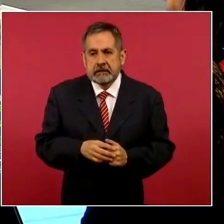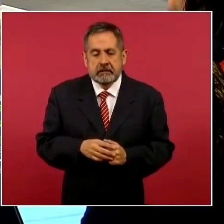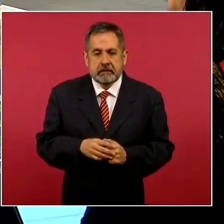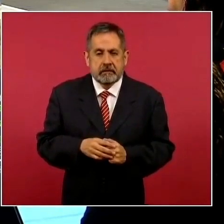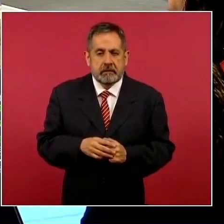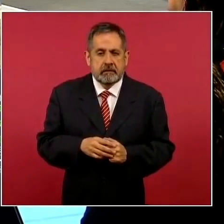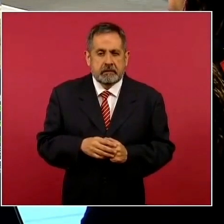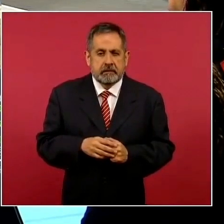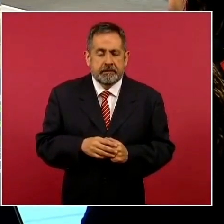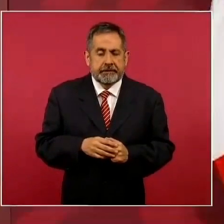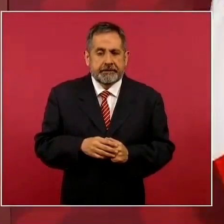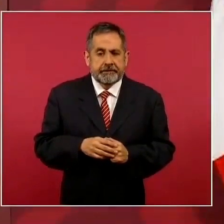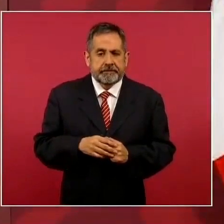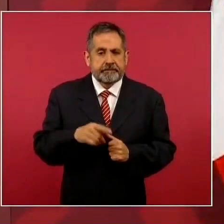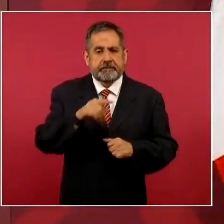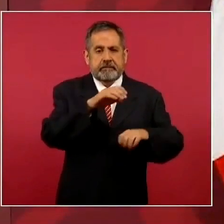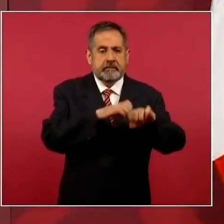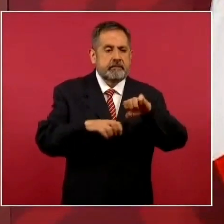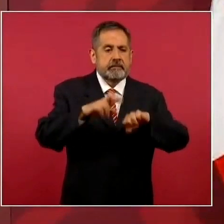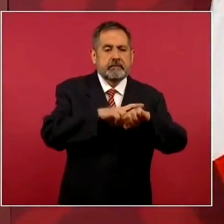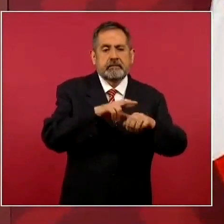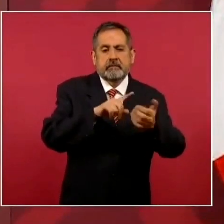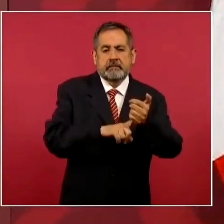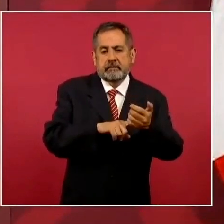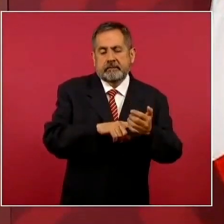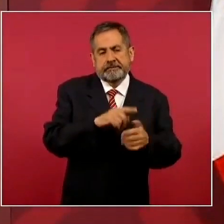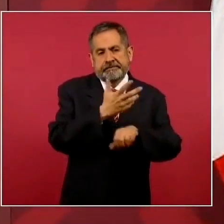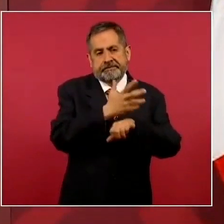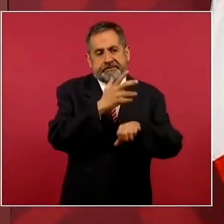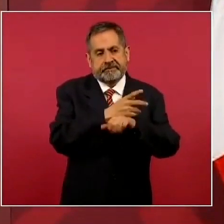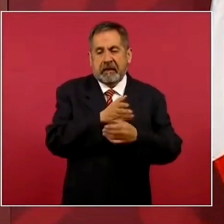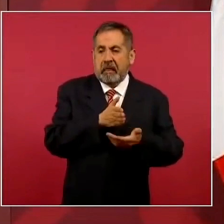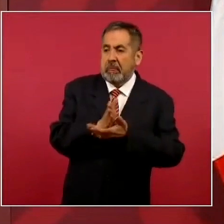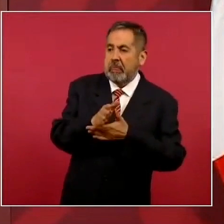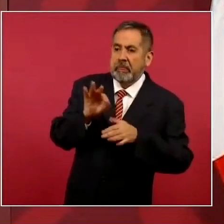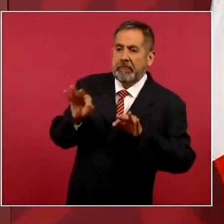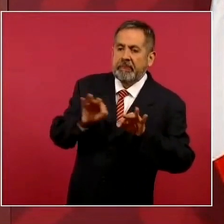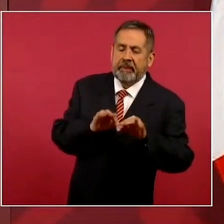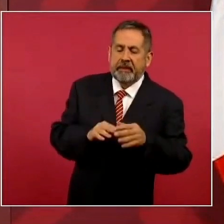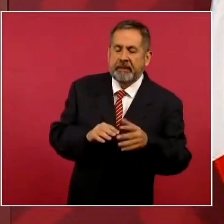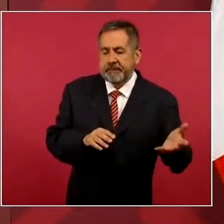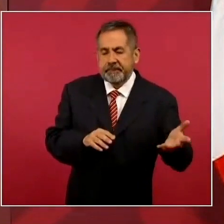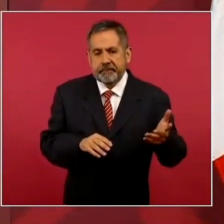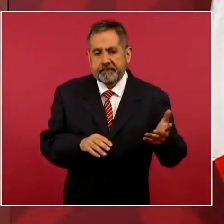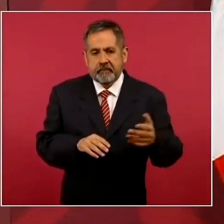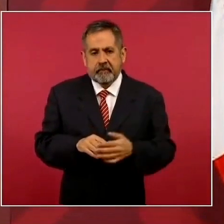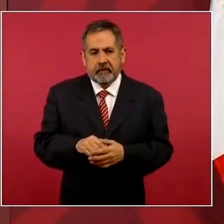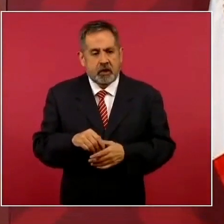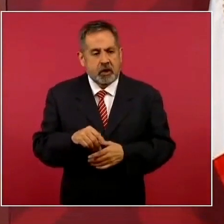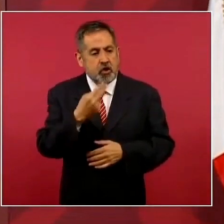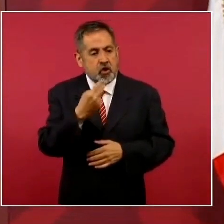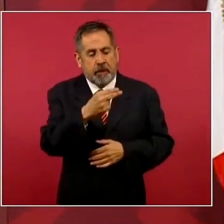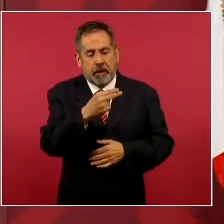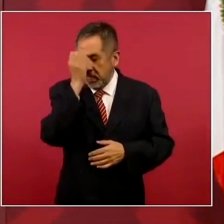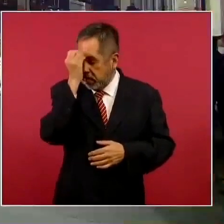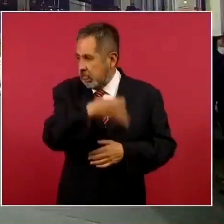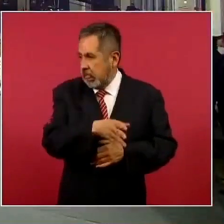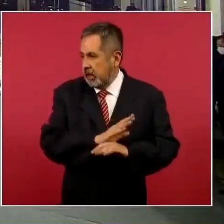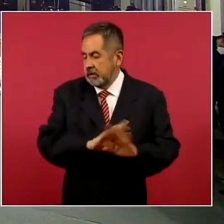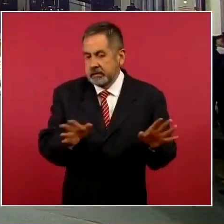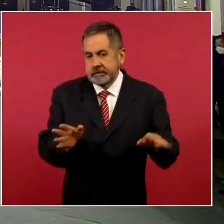la labor del embajador de Estados Unidos en México, cuyo nombre es preferible olvidar.